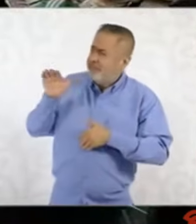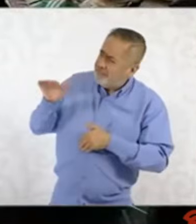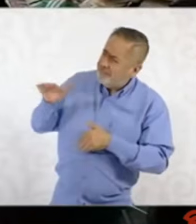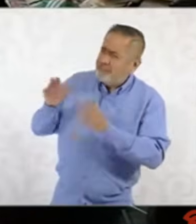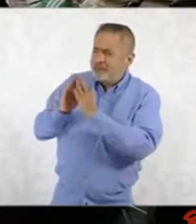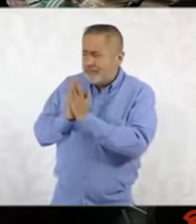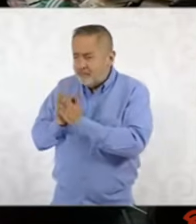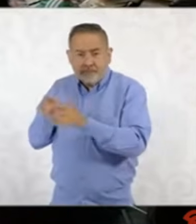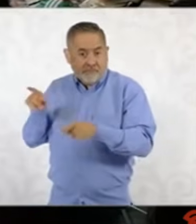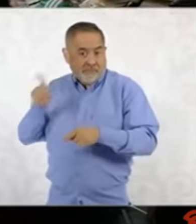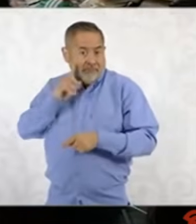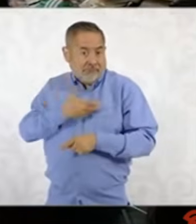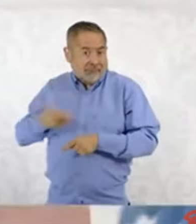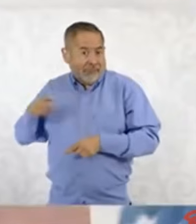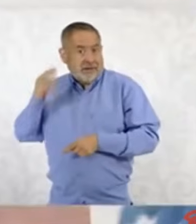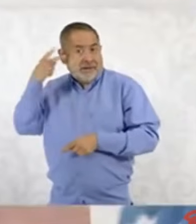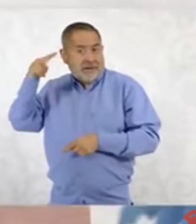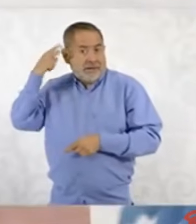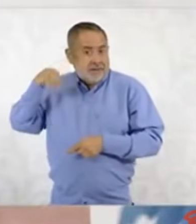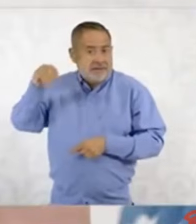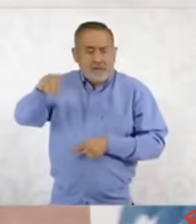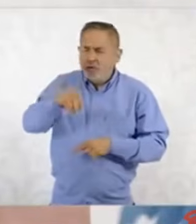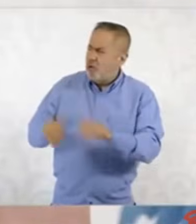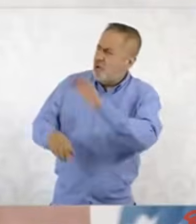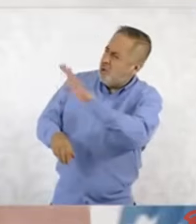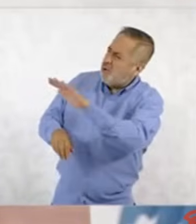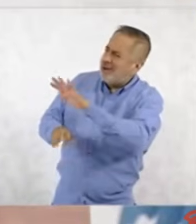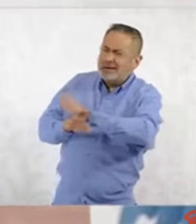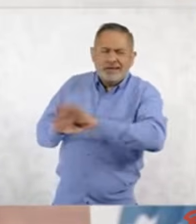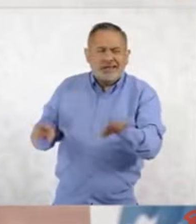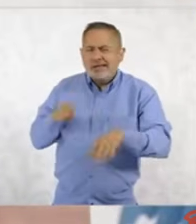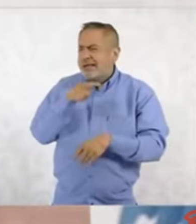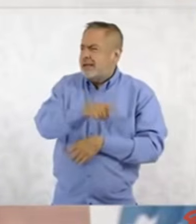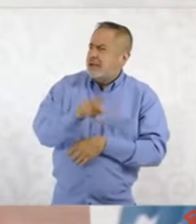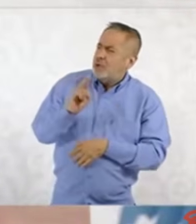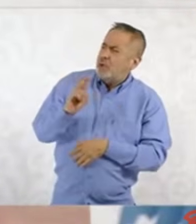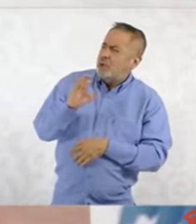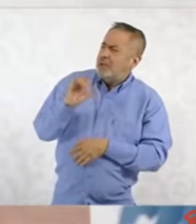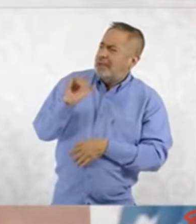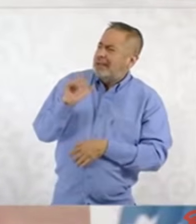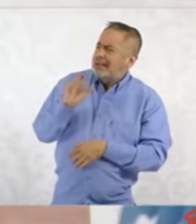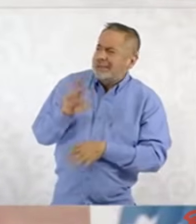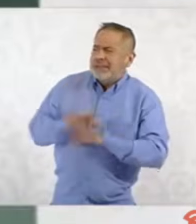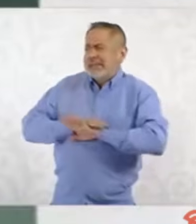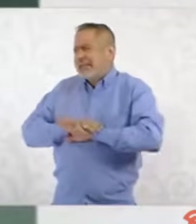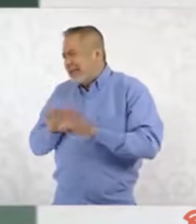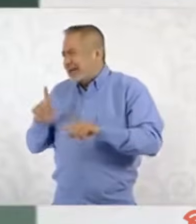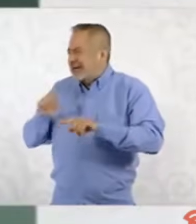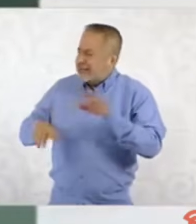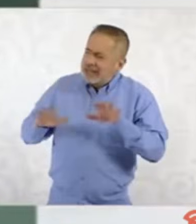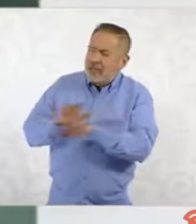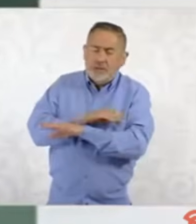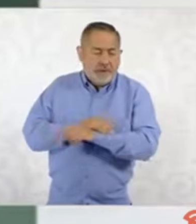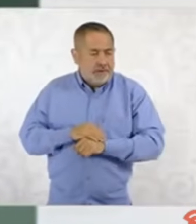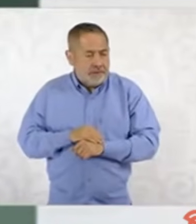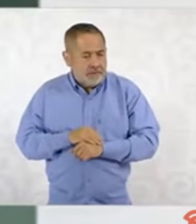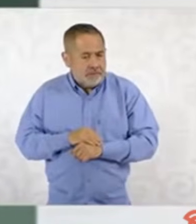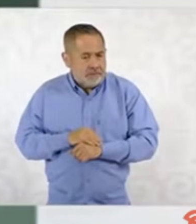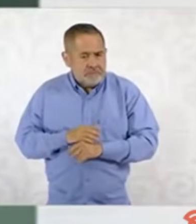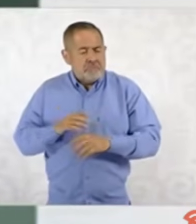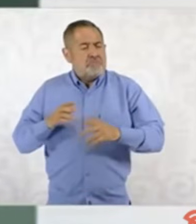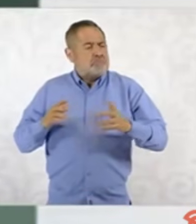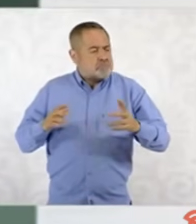en su campaña: queremos cambiar a la UCICAM. Entonces ahí está el compromiso de